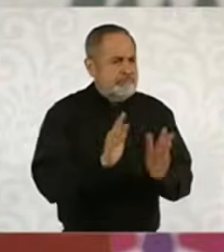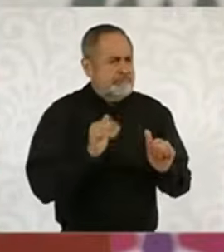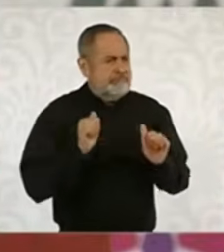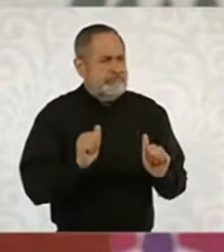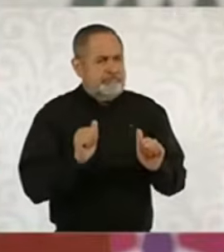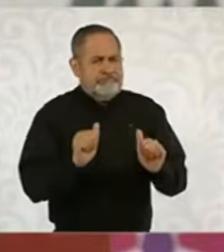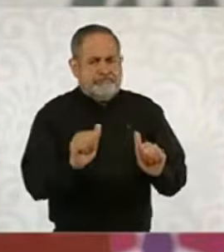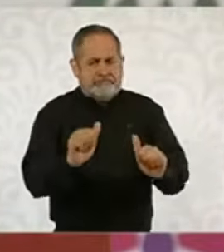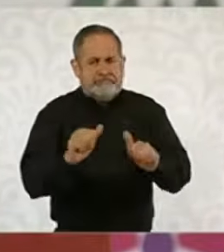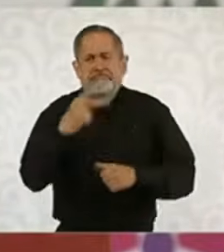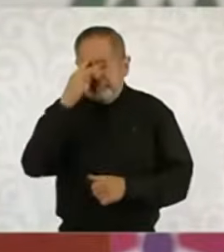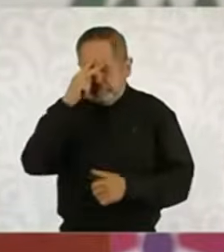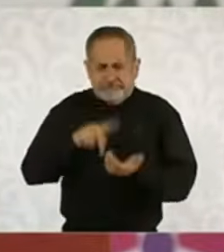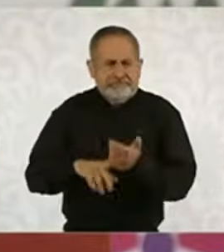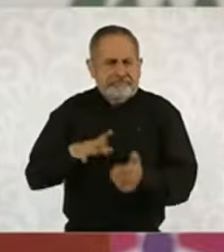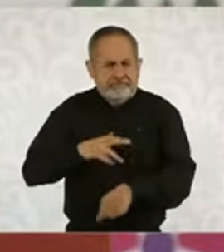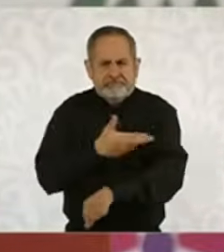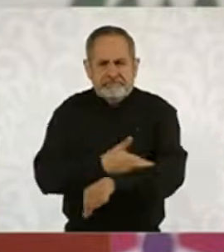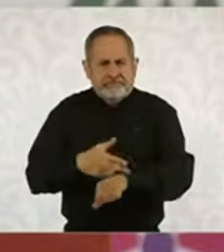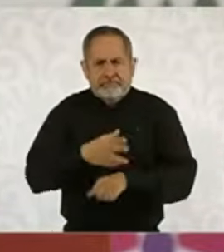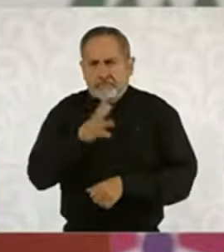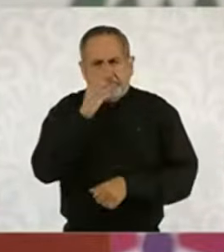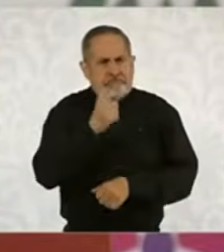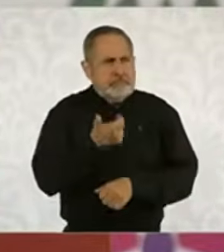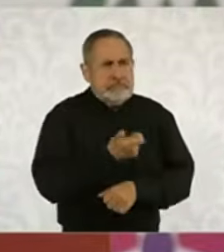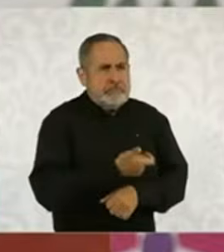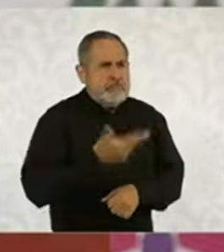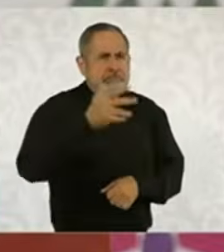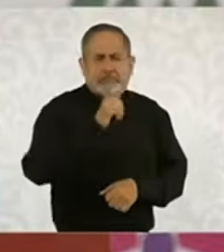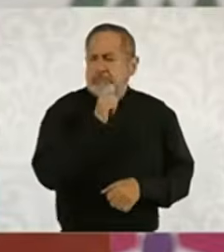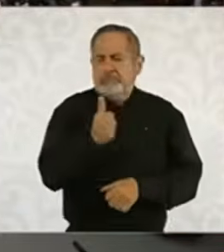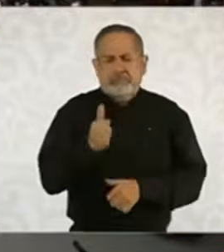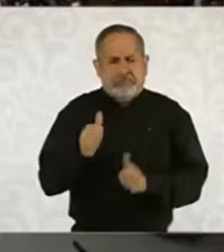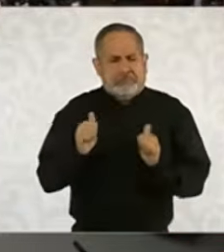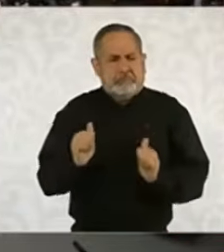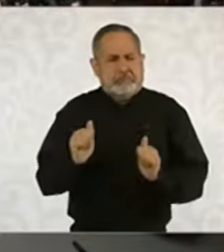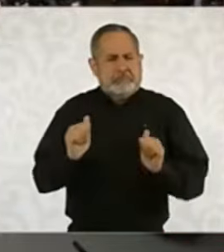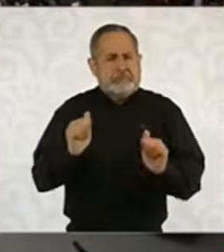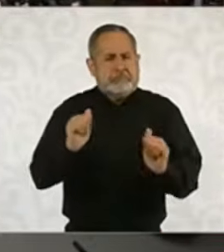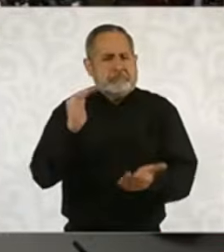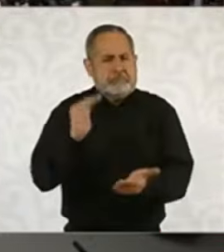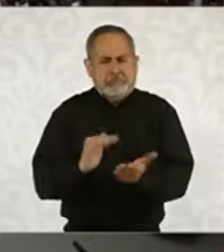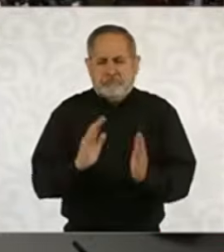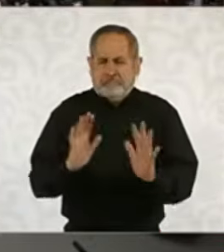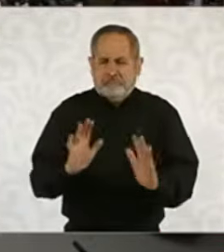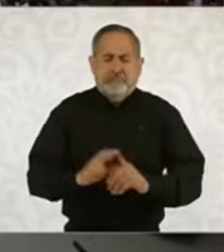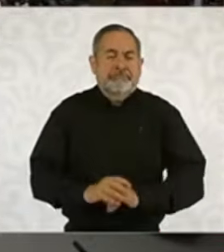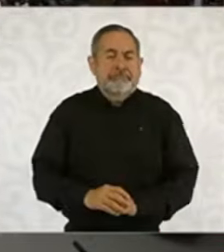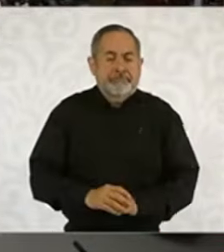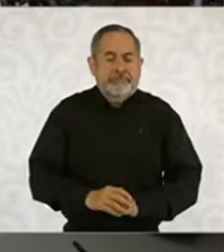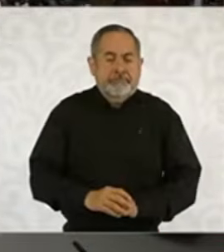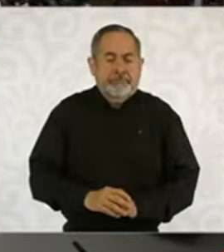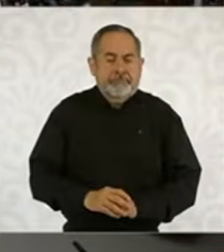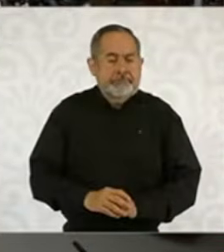México tiene un mecanismo para que no aumente la gasolina en el país. Ok. Y